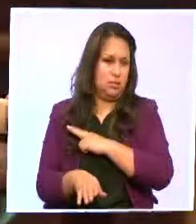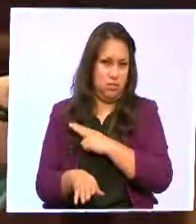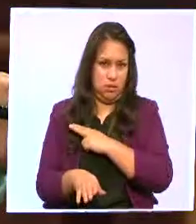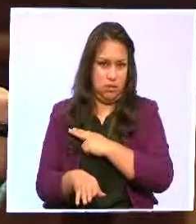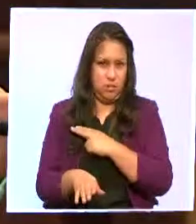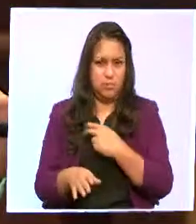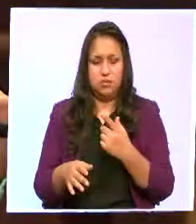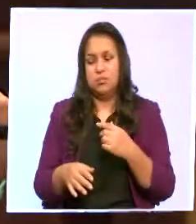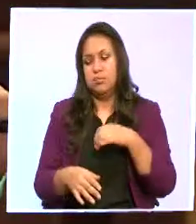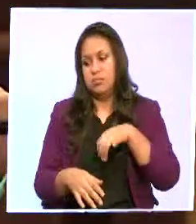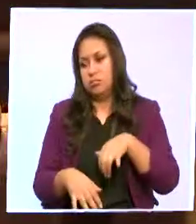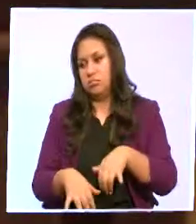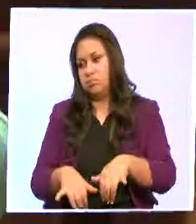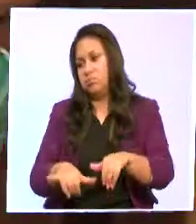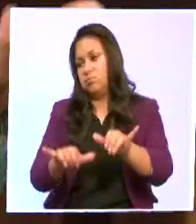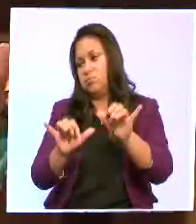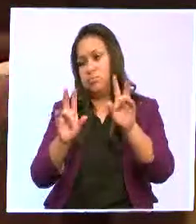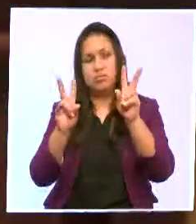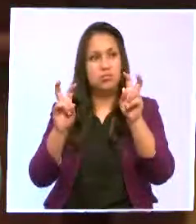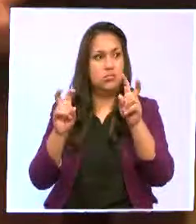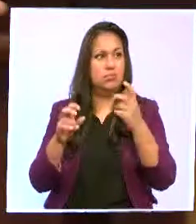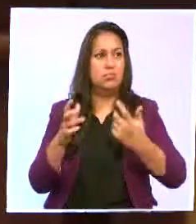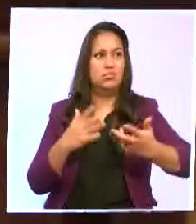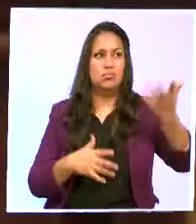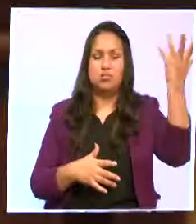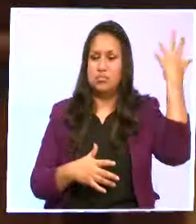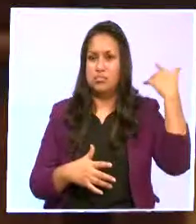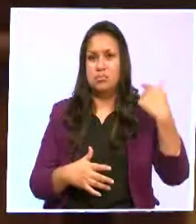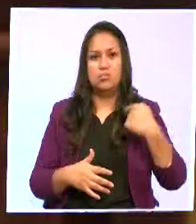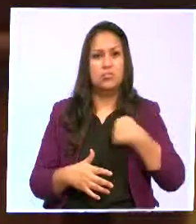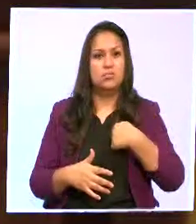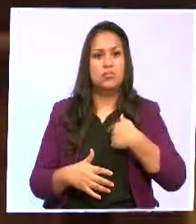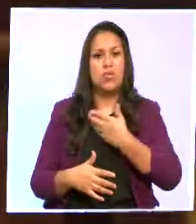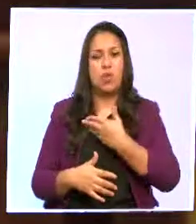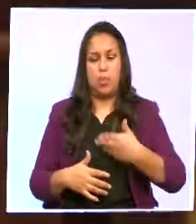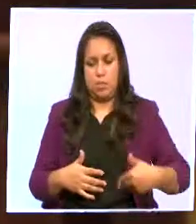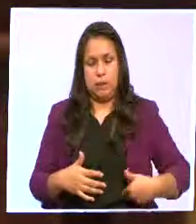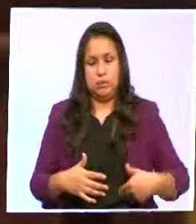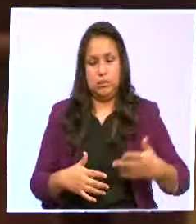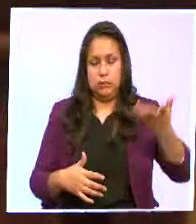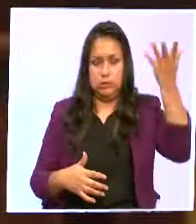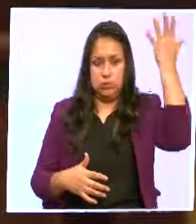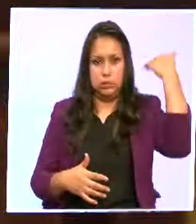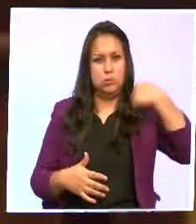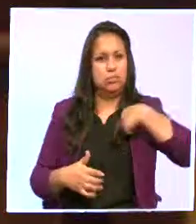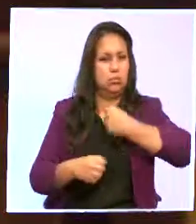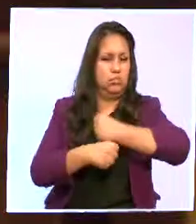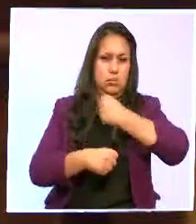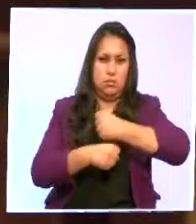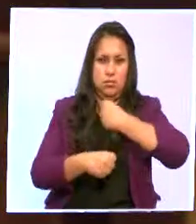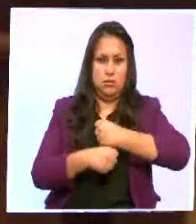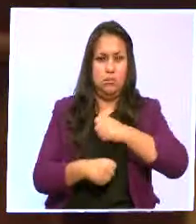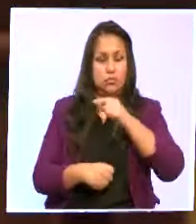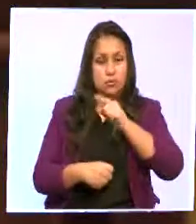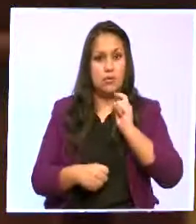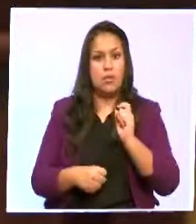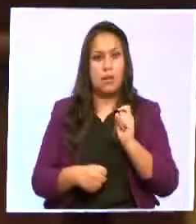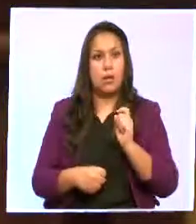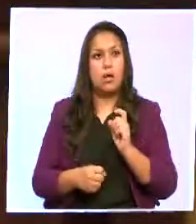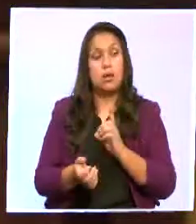planteando al igual que el cierre la crisis financiera en la época anterior digamos cuando estaba de presidenta y lo veníamos trabajando en ese sector